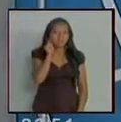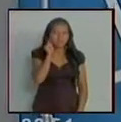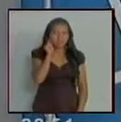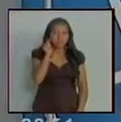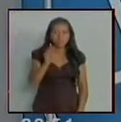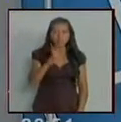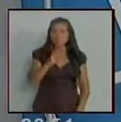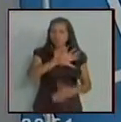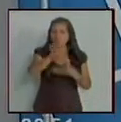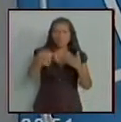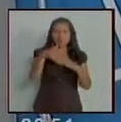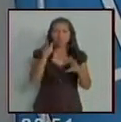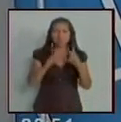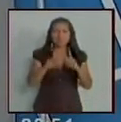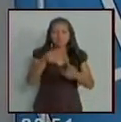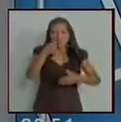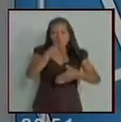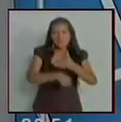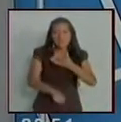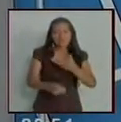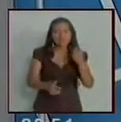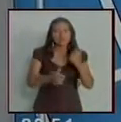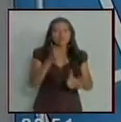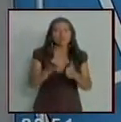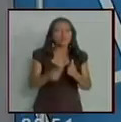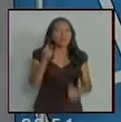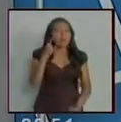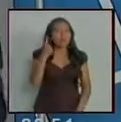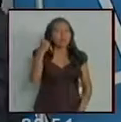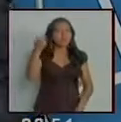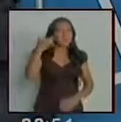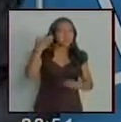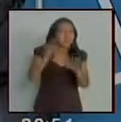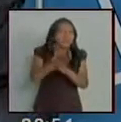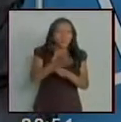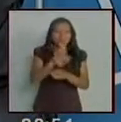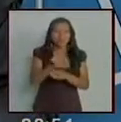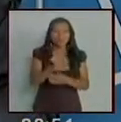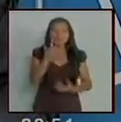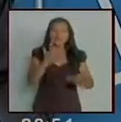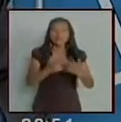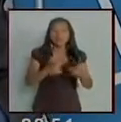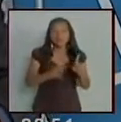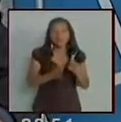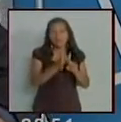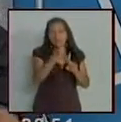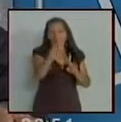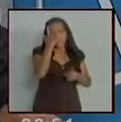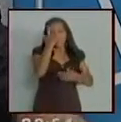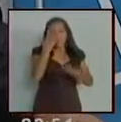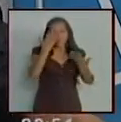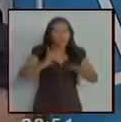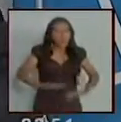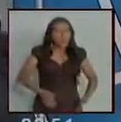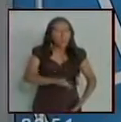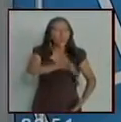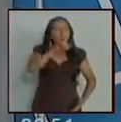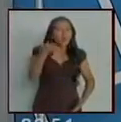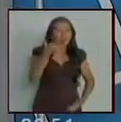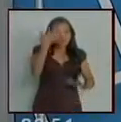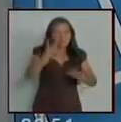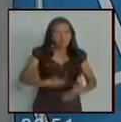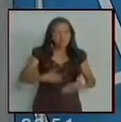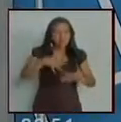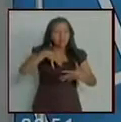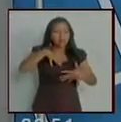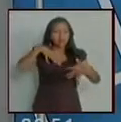nace precisamente en una afectación directa al oído, sino que puede ser consecuencia de algún otro tipo de enfermedades.